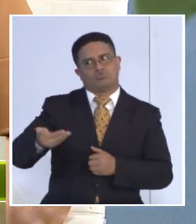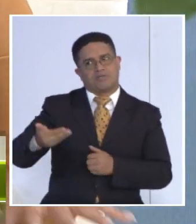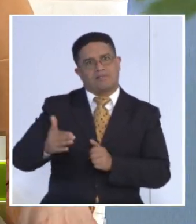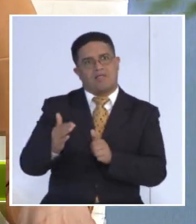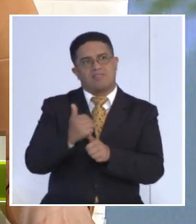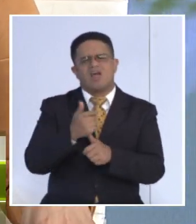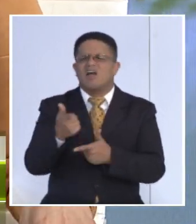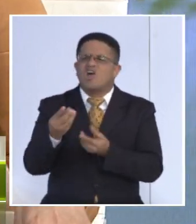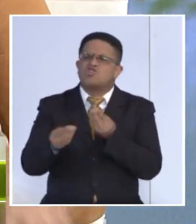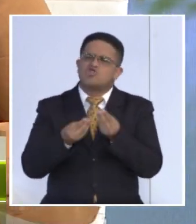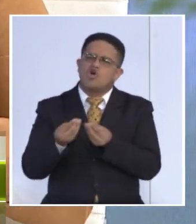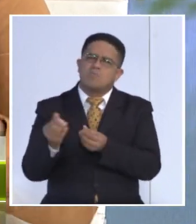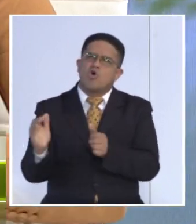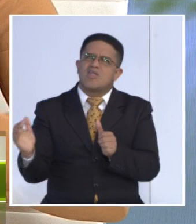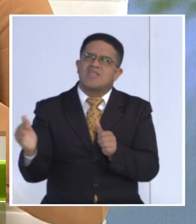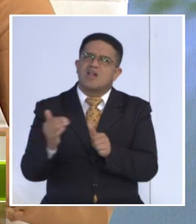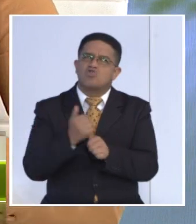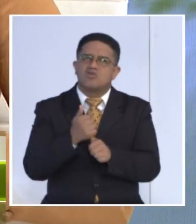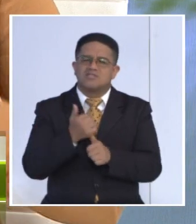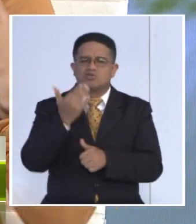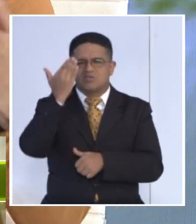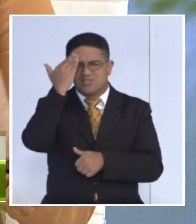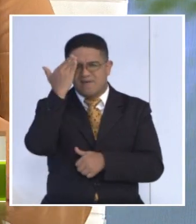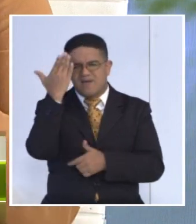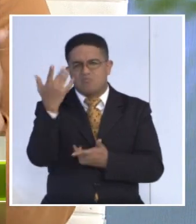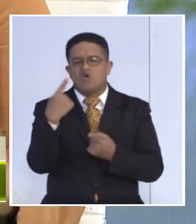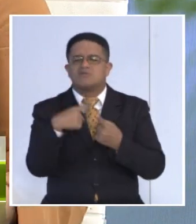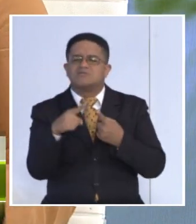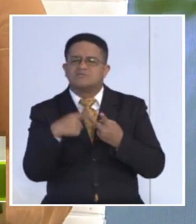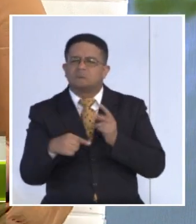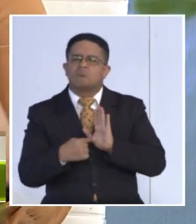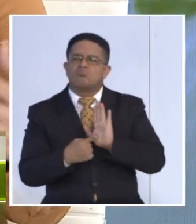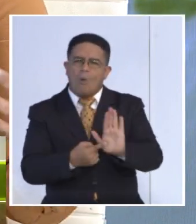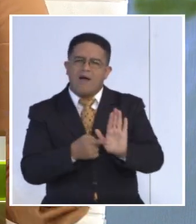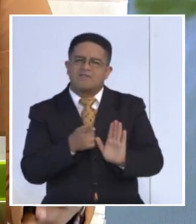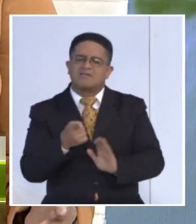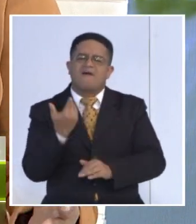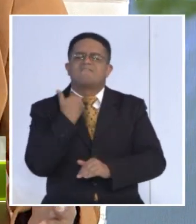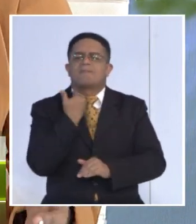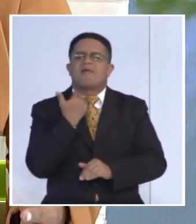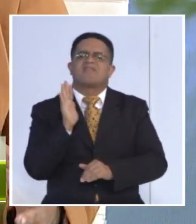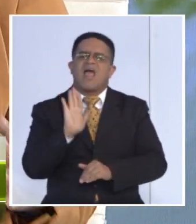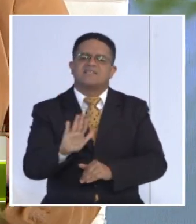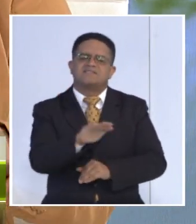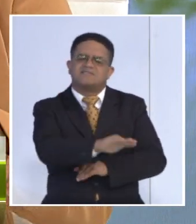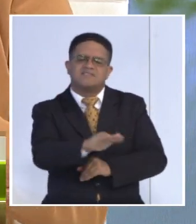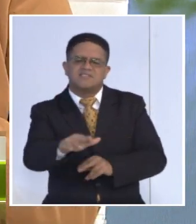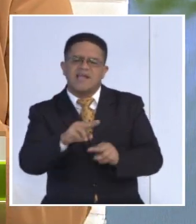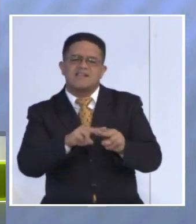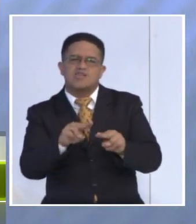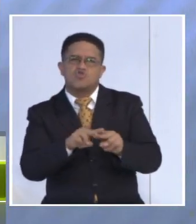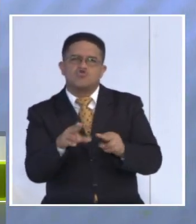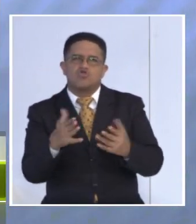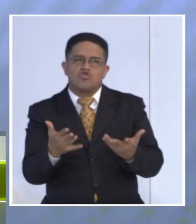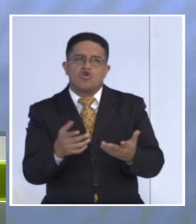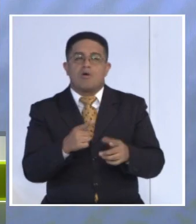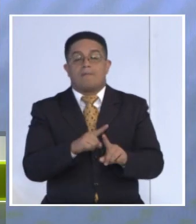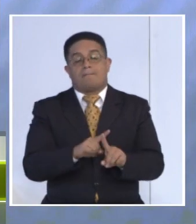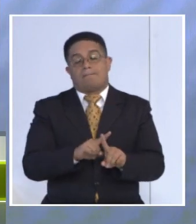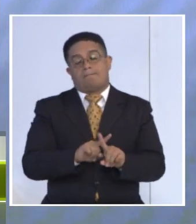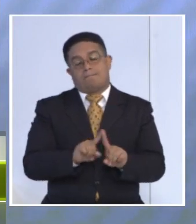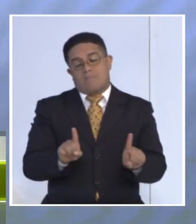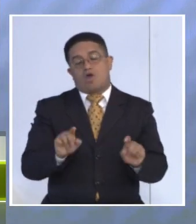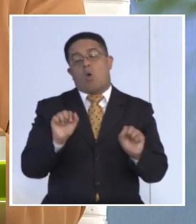hace este diagnóstico? Sabemos que van a haber esos síntomas y esas manifestaciones en los infantes, pero puede ser que los